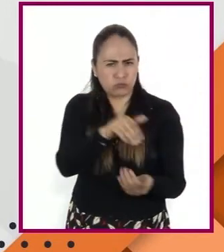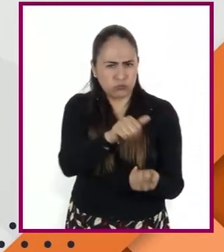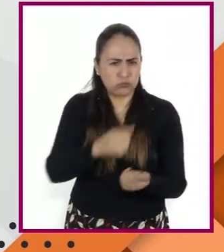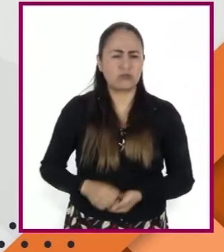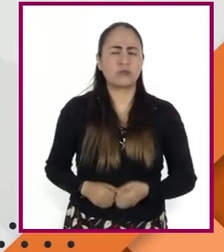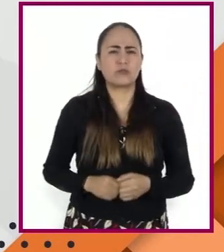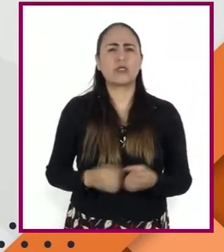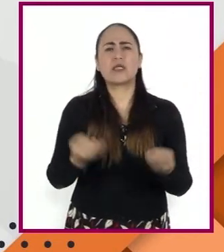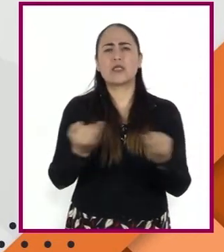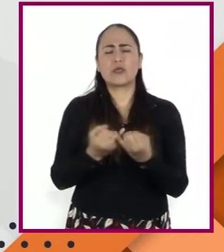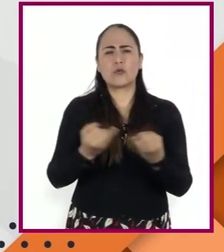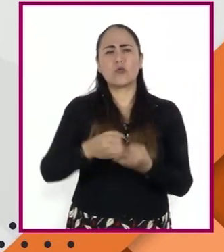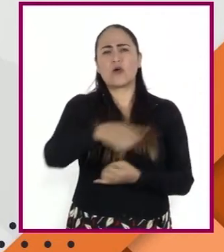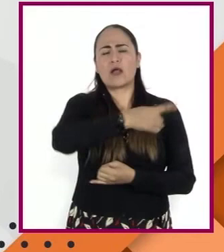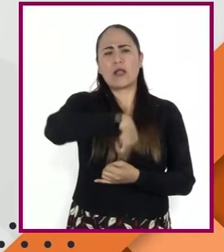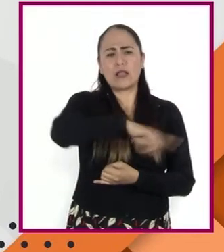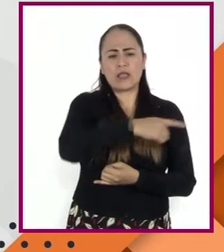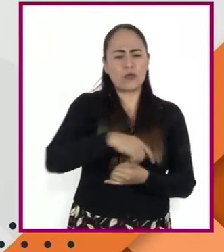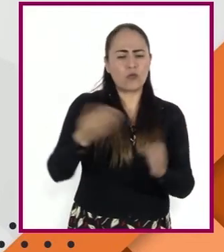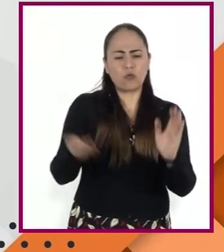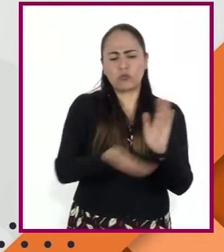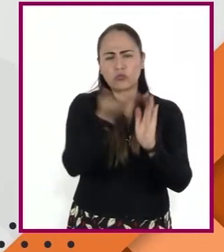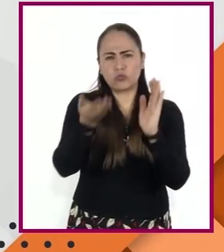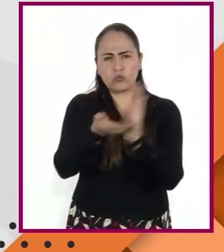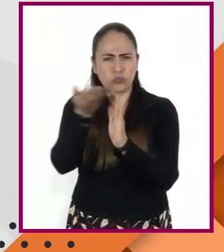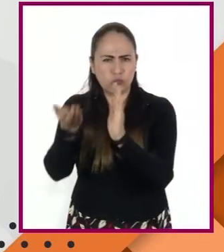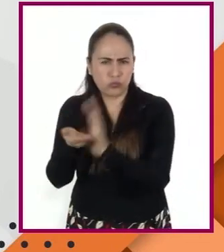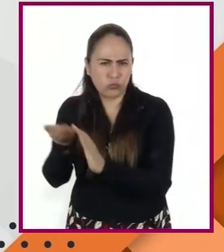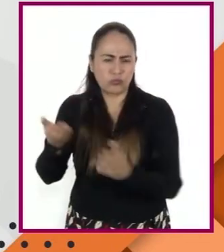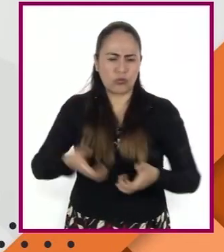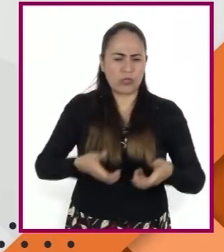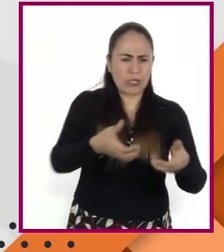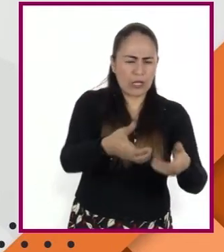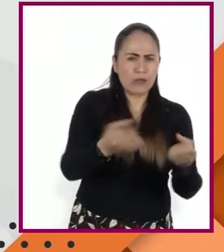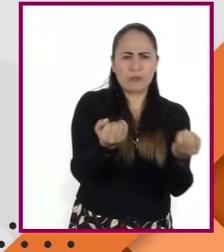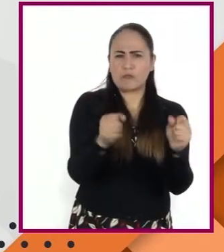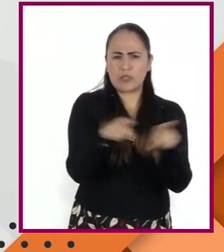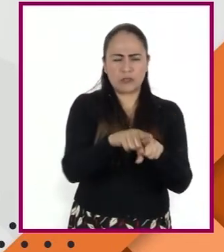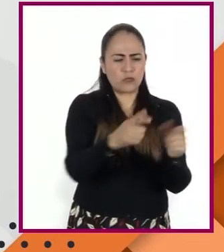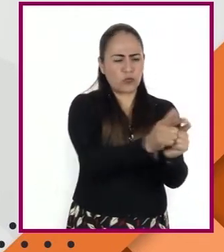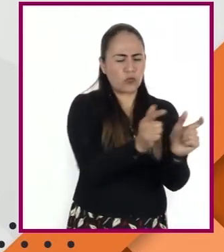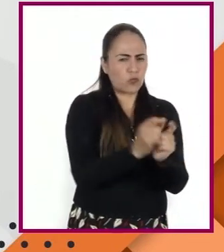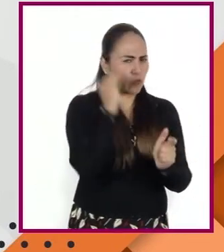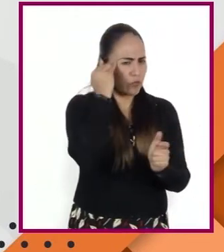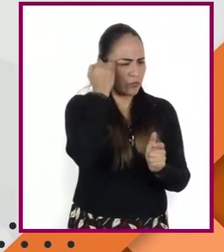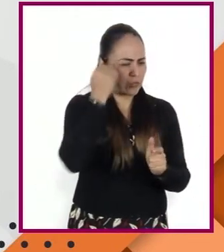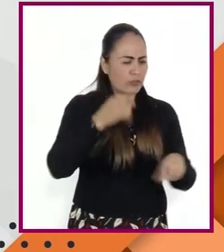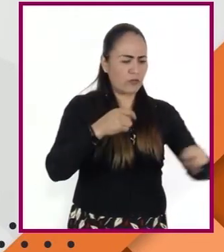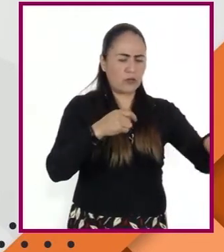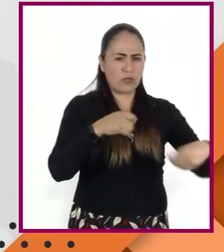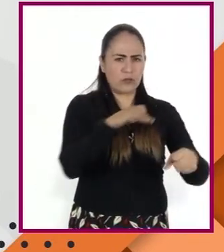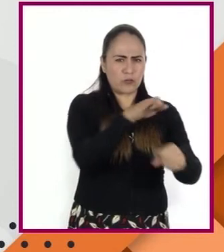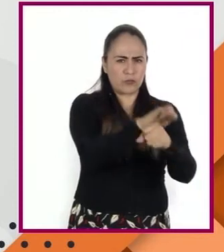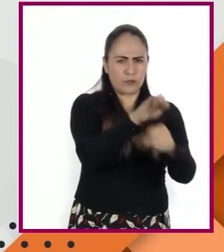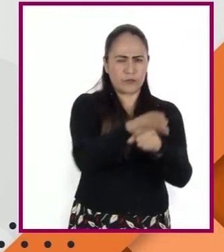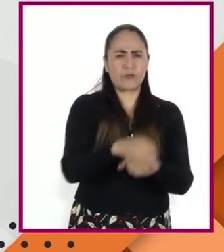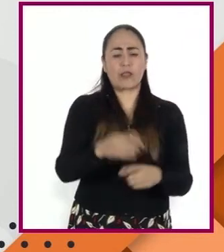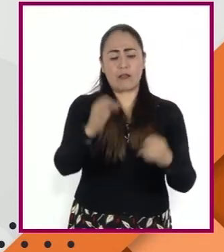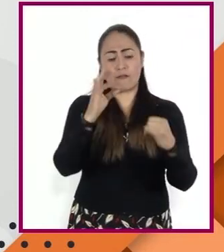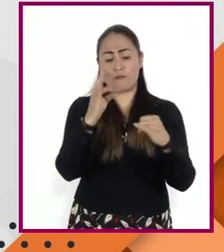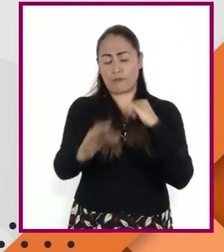Corregidores, tenían su jurisdicción en los corregimientos y tenían las funciones de recaudar tributos, así como vigilar